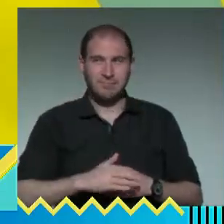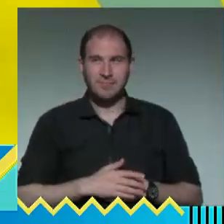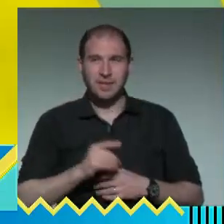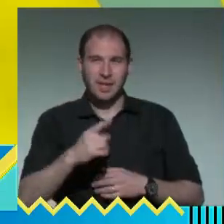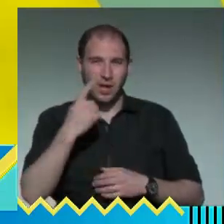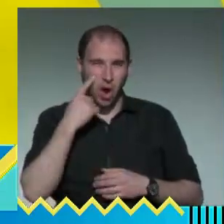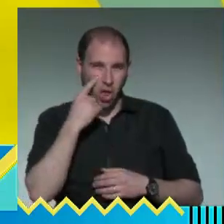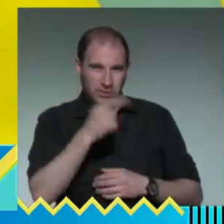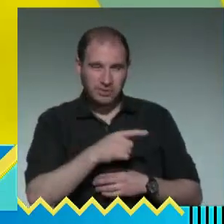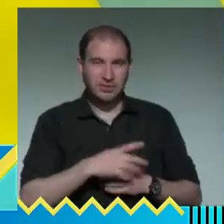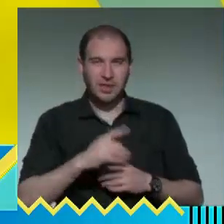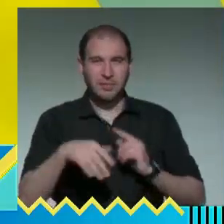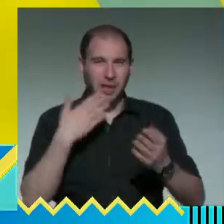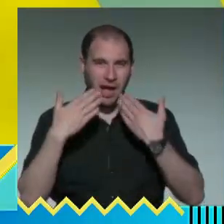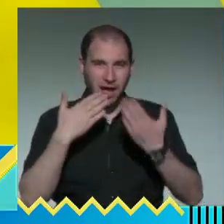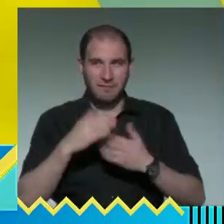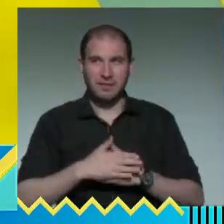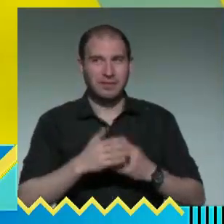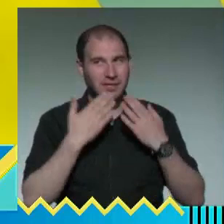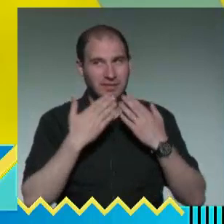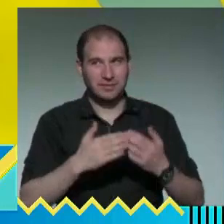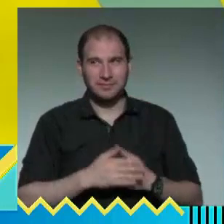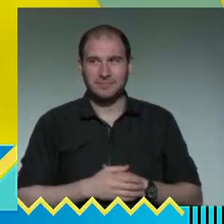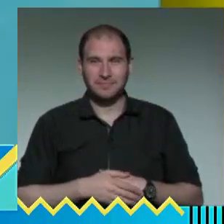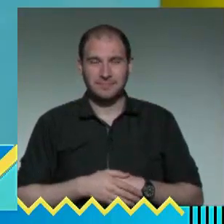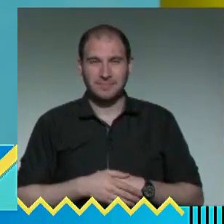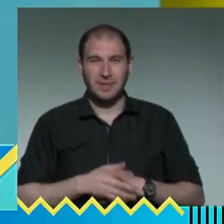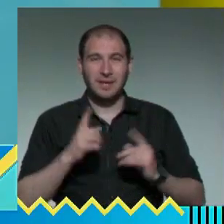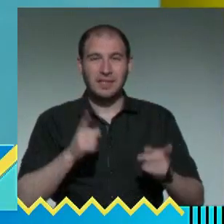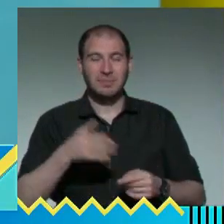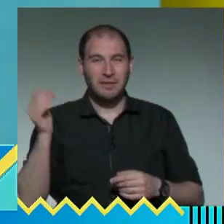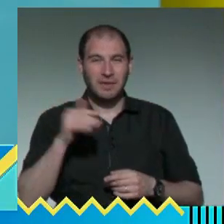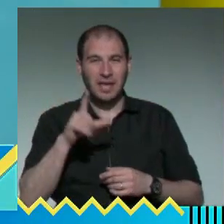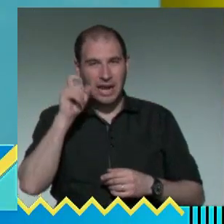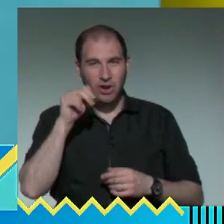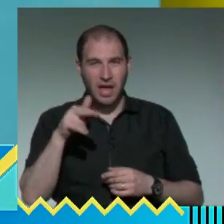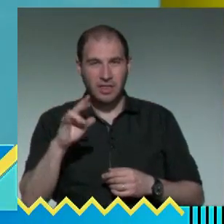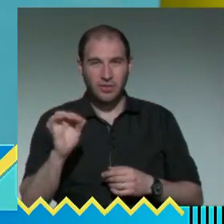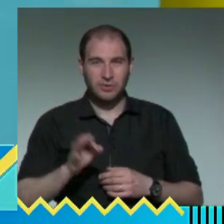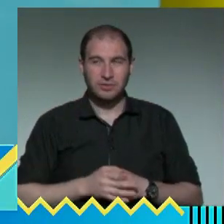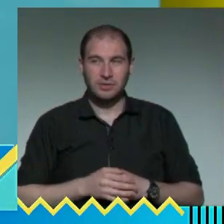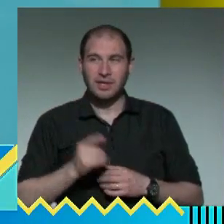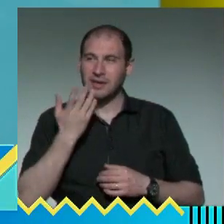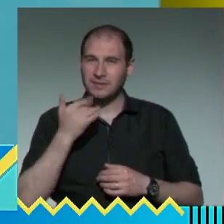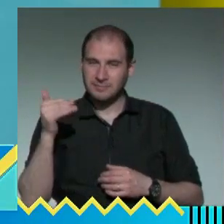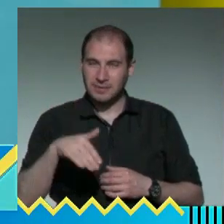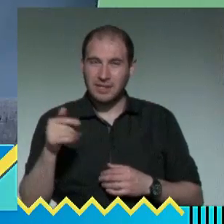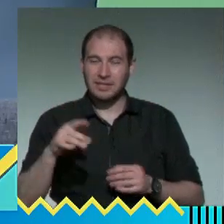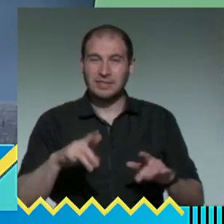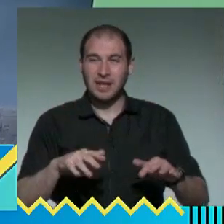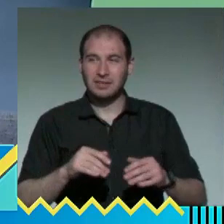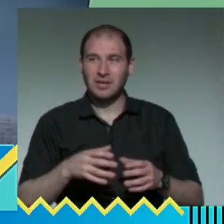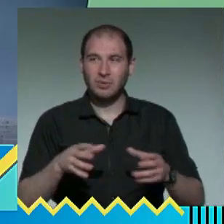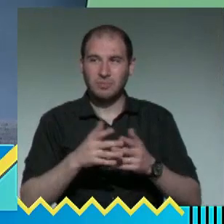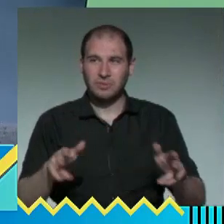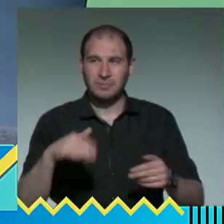los conociste, bueno, ya vamos a estar hablando de eso, muchas gracias Pau. No, gracias a ustedes. Está con nosotros Leonardo Cortés. Debo muchas gracias, él es tecladista de la